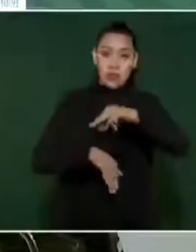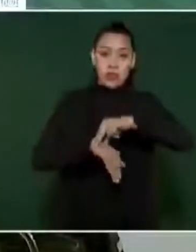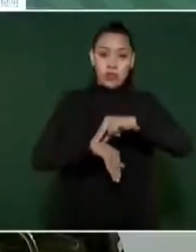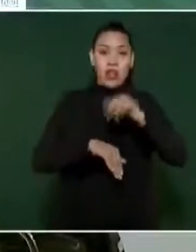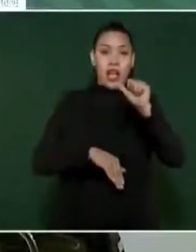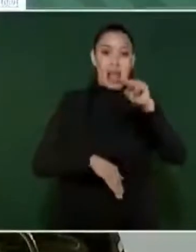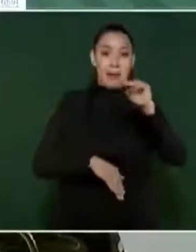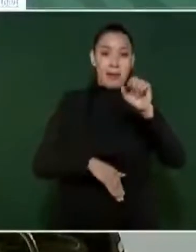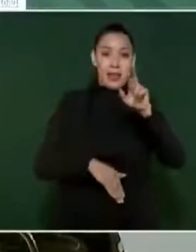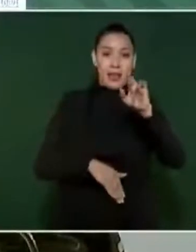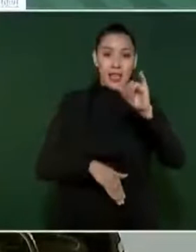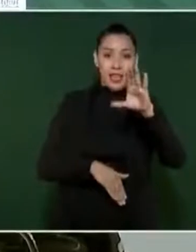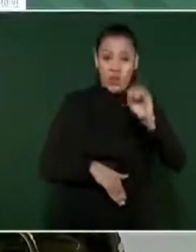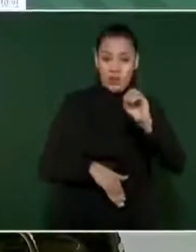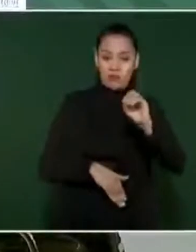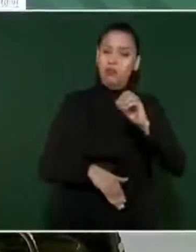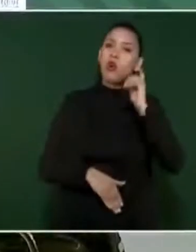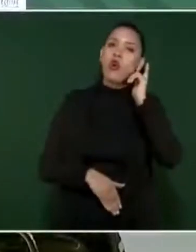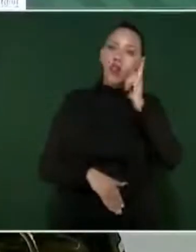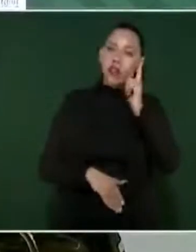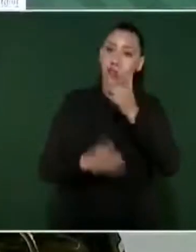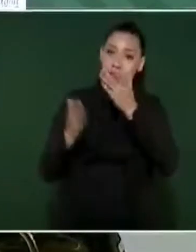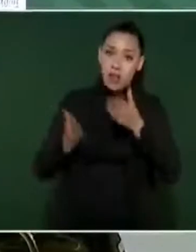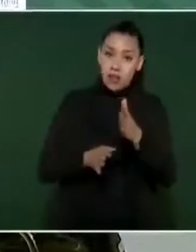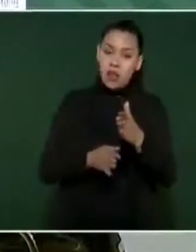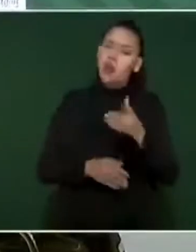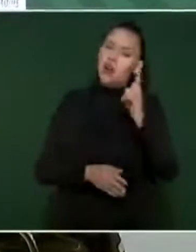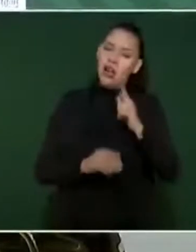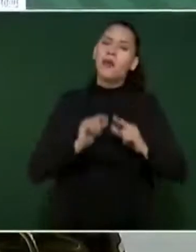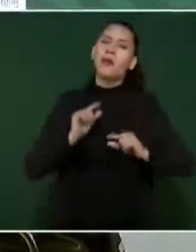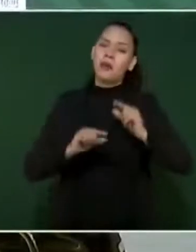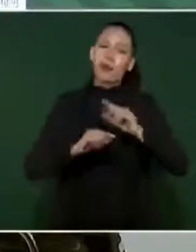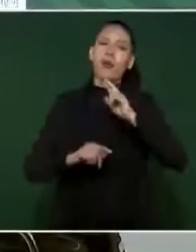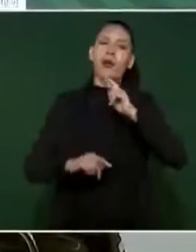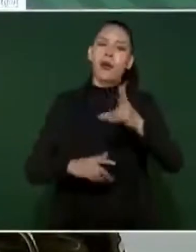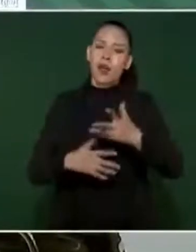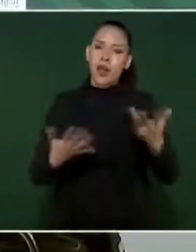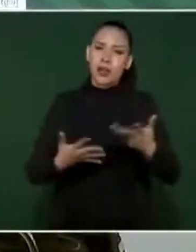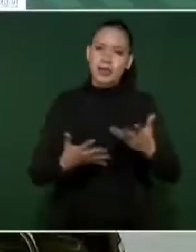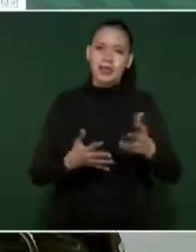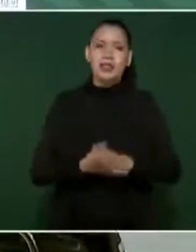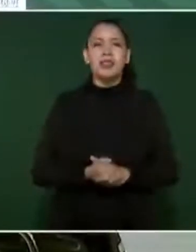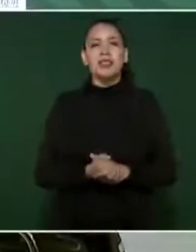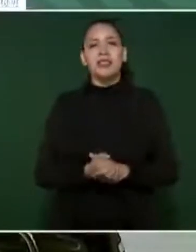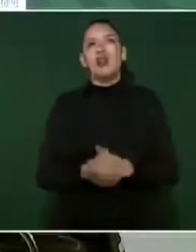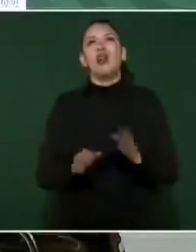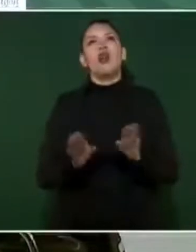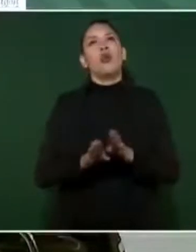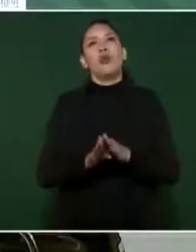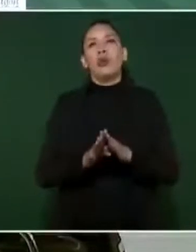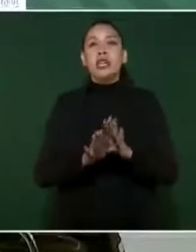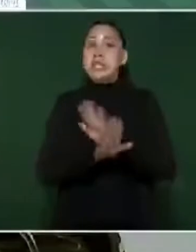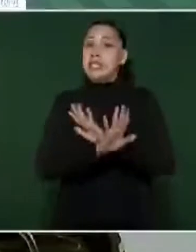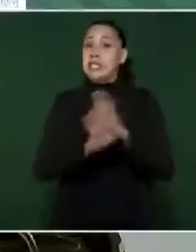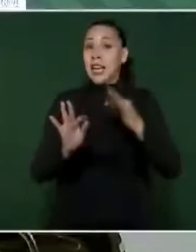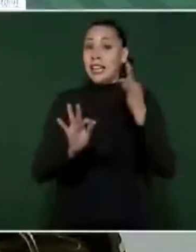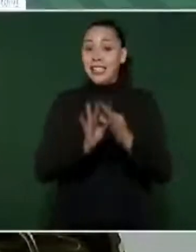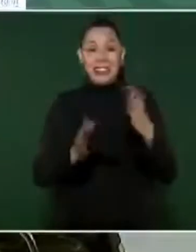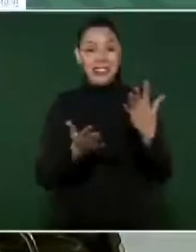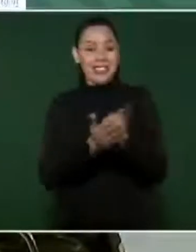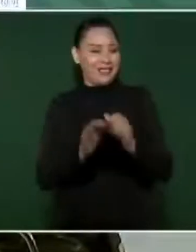vamos a mejorar mucho más. No quiere decir esto que ya esté resuelto el problema de la